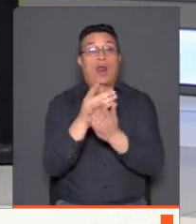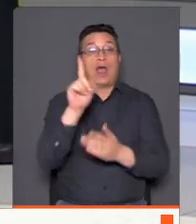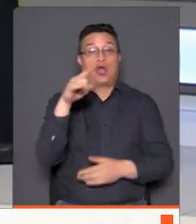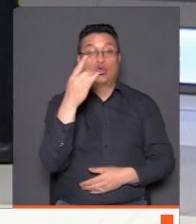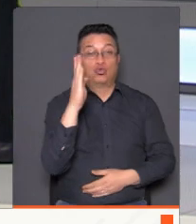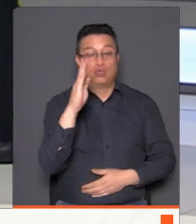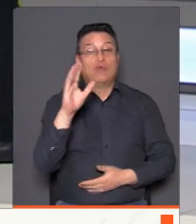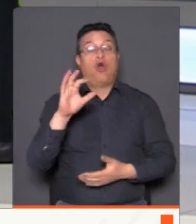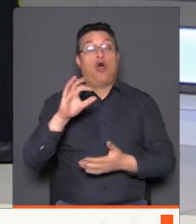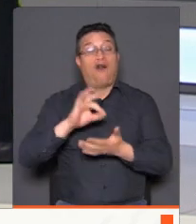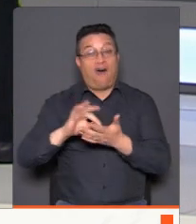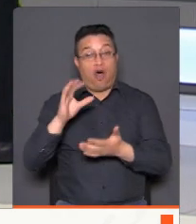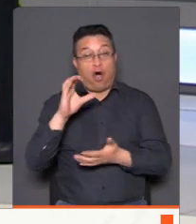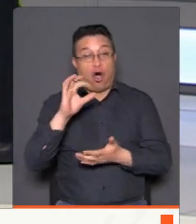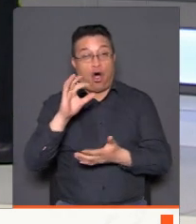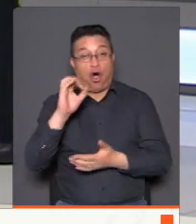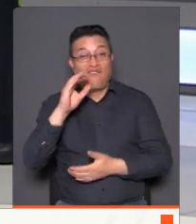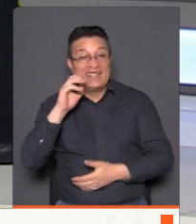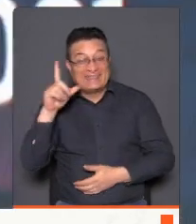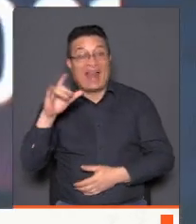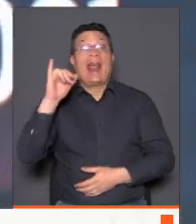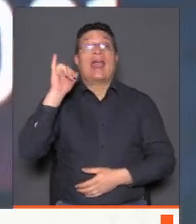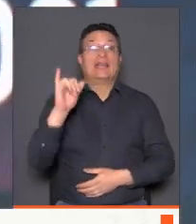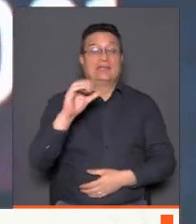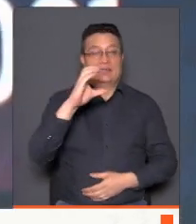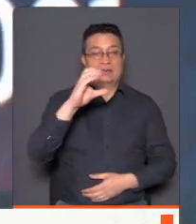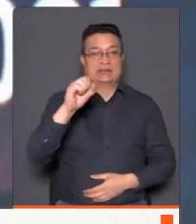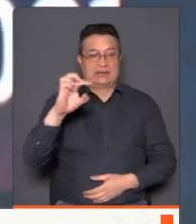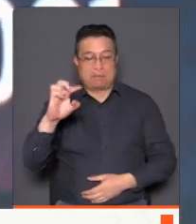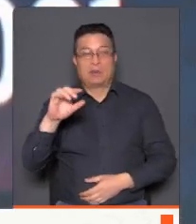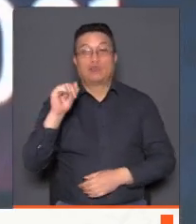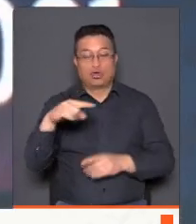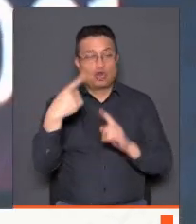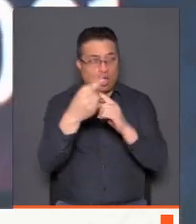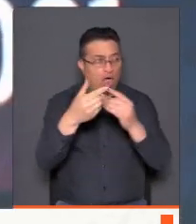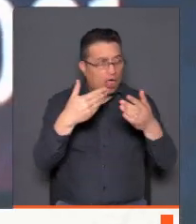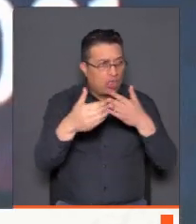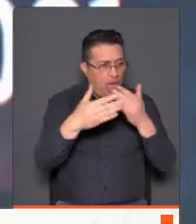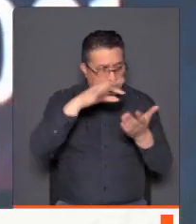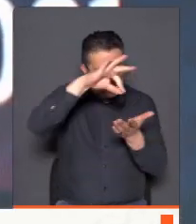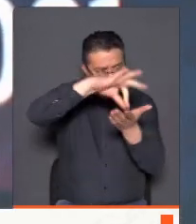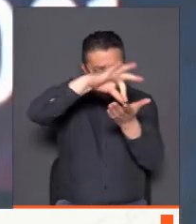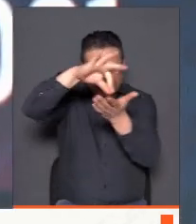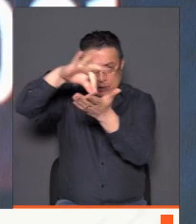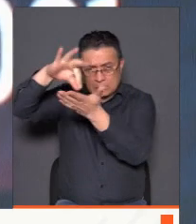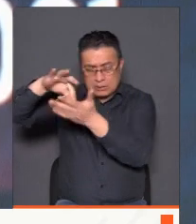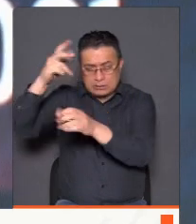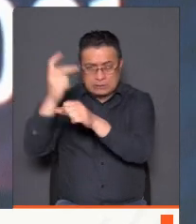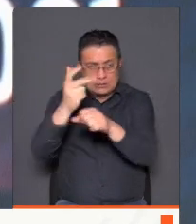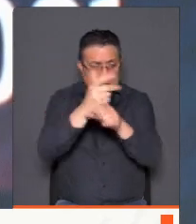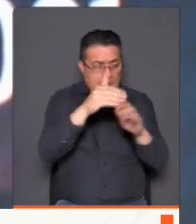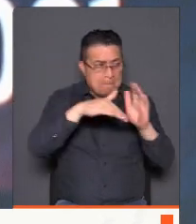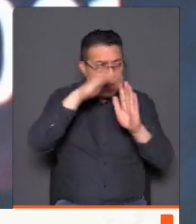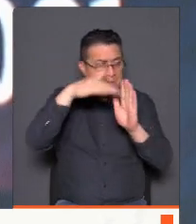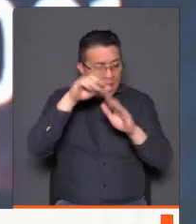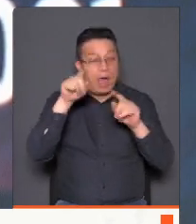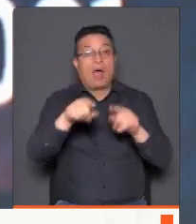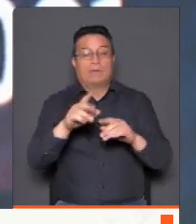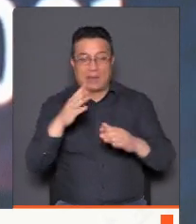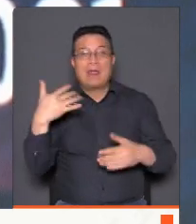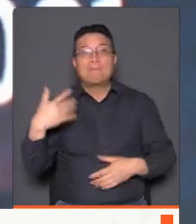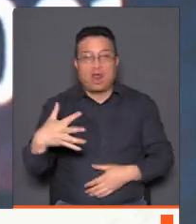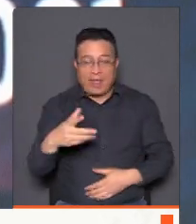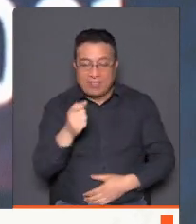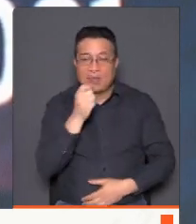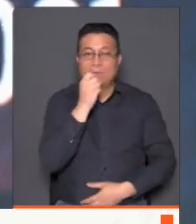CEP. Todos ellos georreferencian dónde vamos teniendo los delitos. Por eso que también es importante la denuncia.